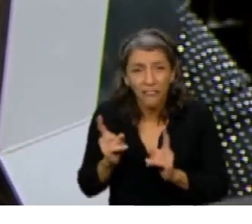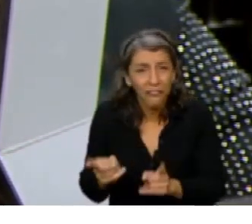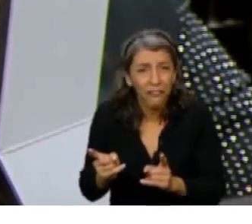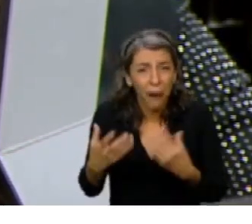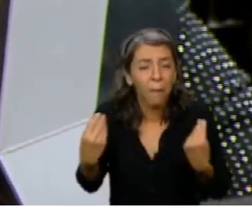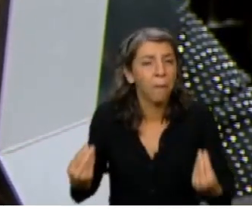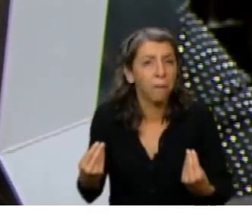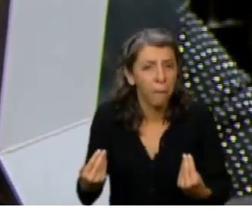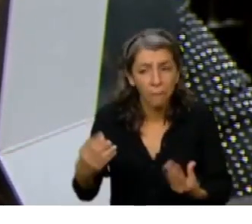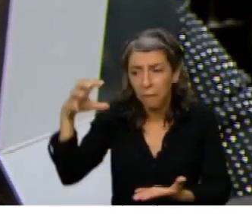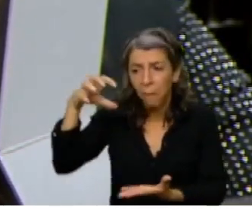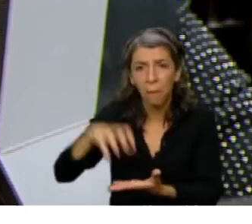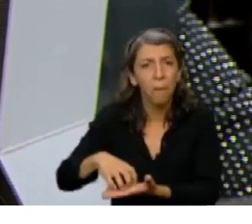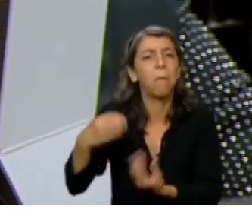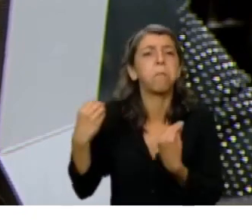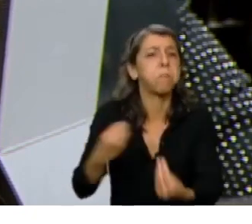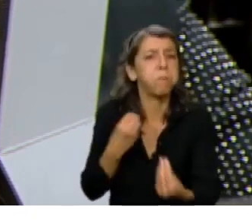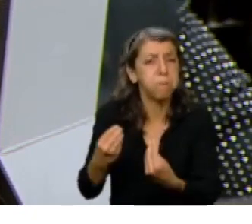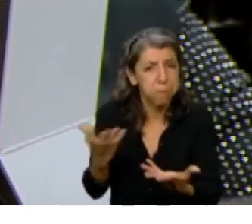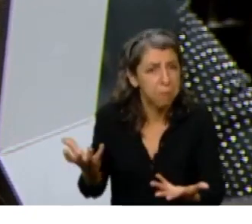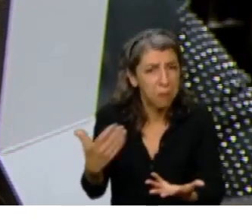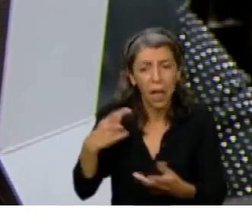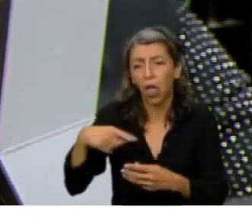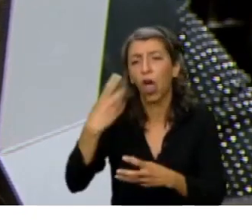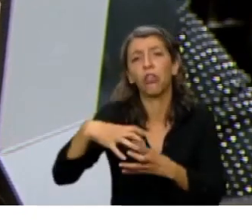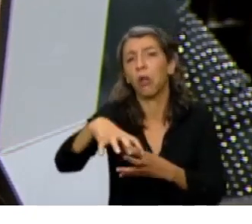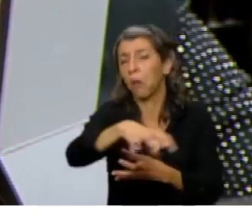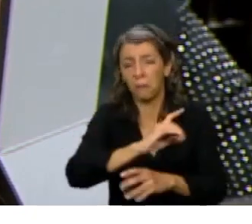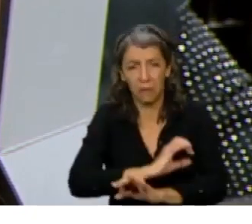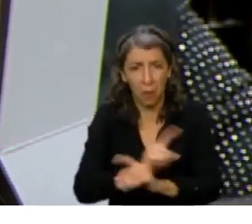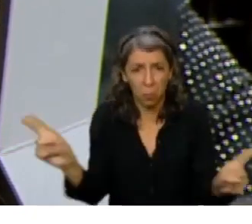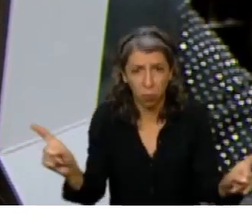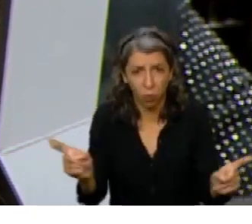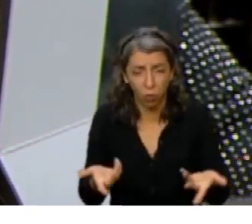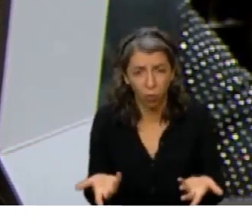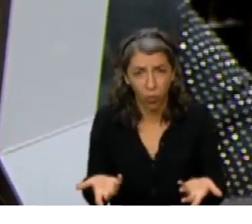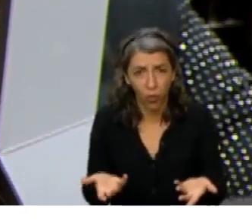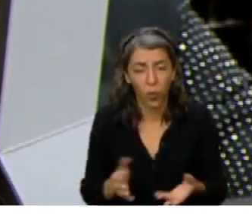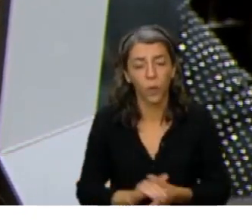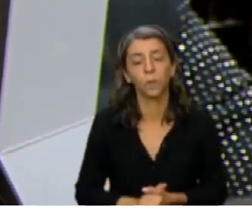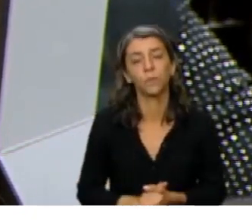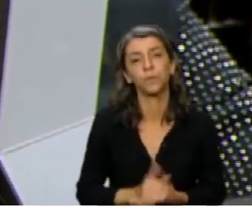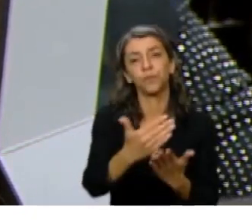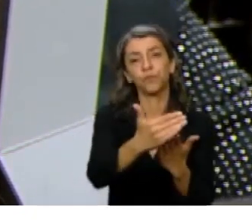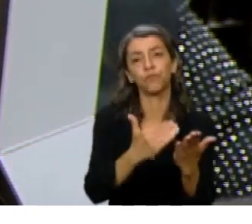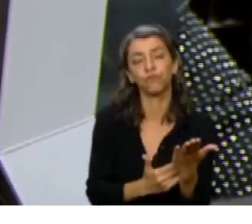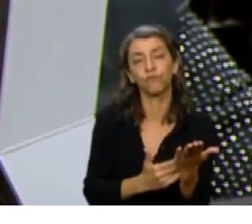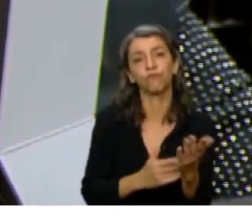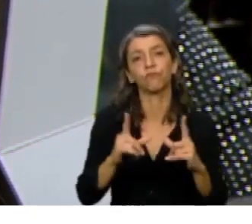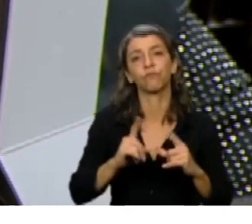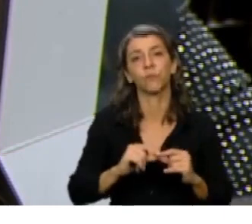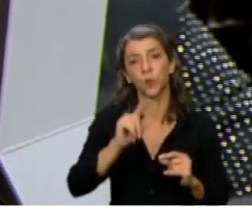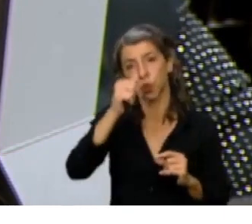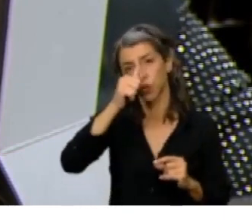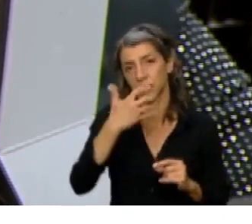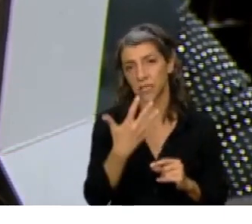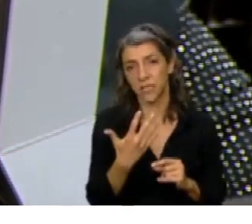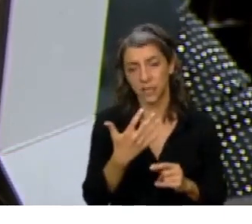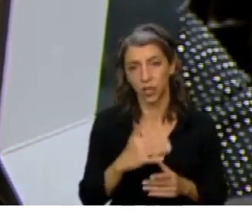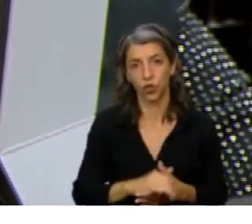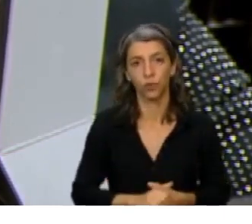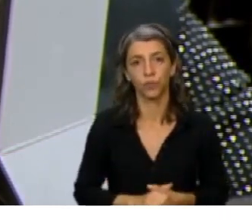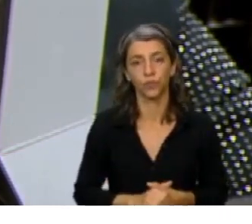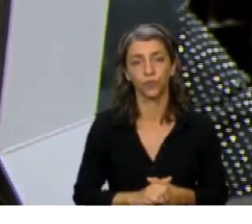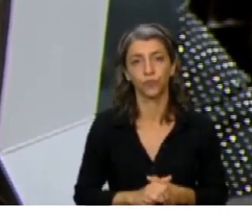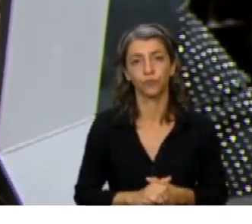existencia de Enarsa ni ninguno de sus sustitutos. Llegamos luego al artículo 65